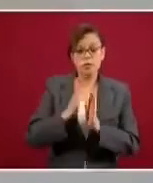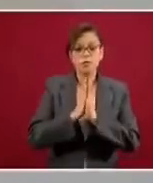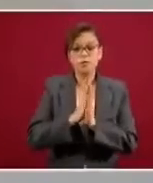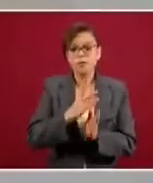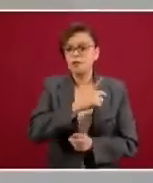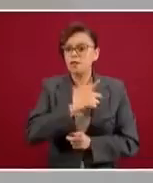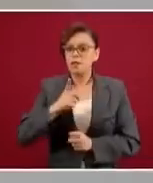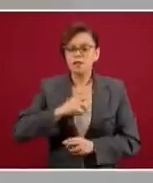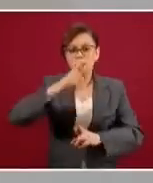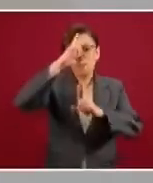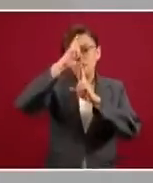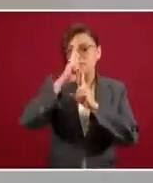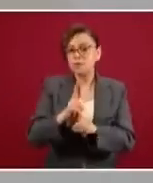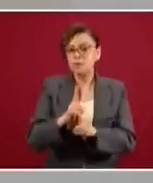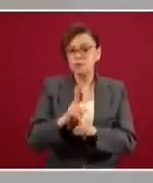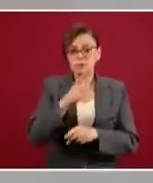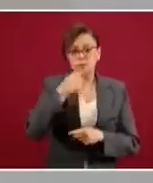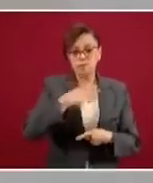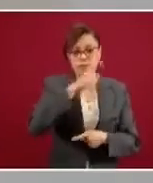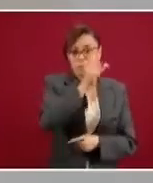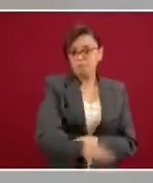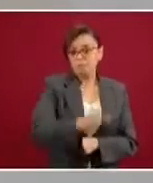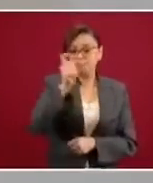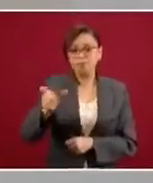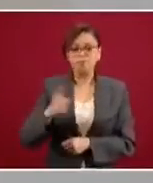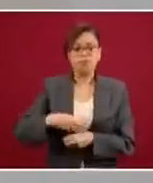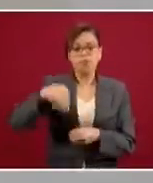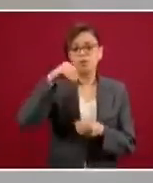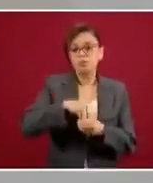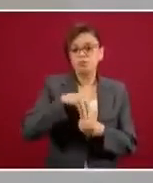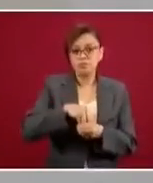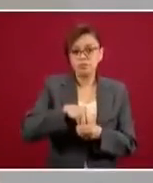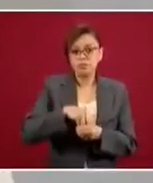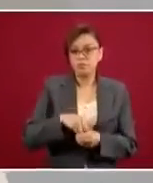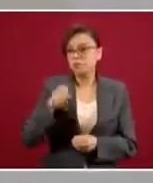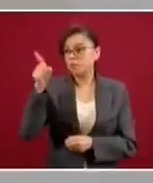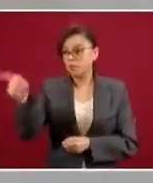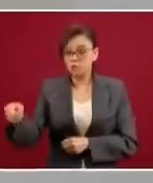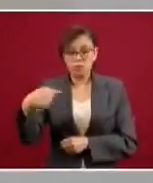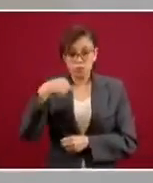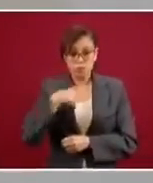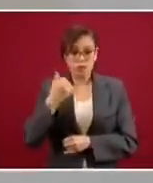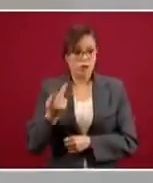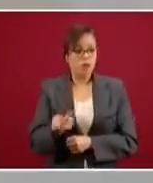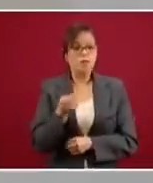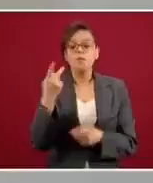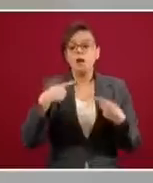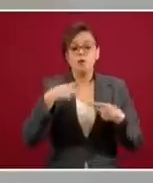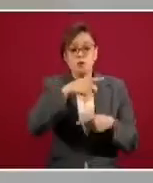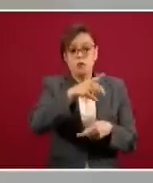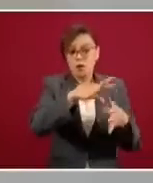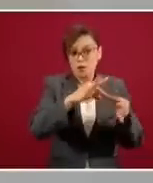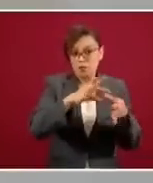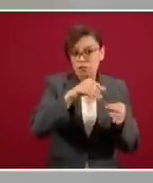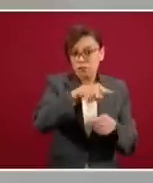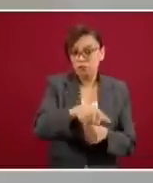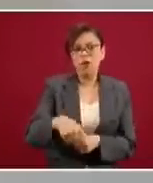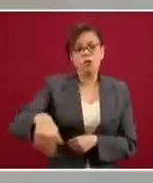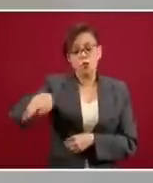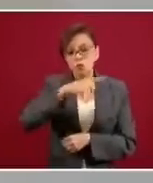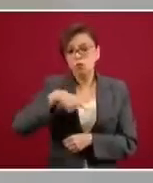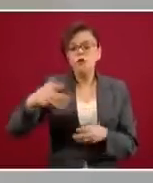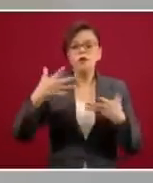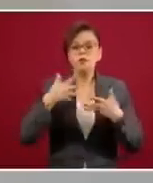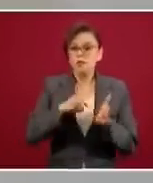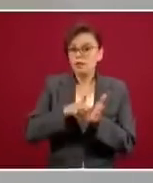la confidencialidad de las personas. Usted y yo y esa persona que está hablando, todos tenemos ese derecho y hay que respetarlo. Si